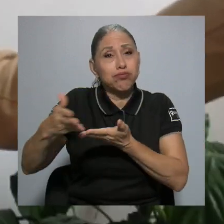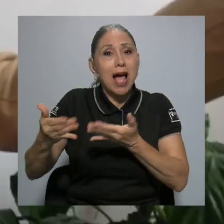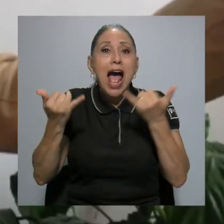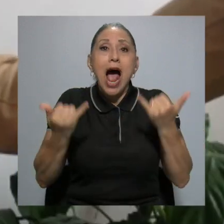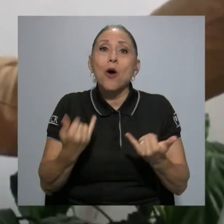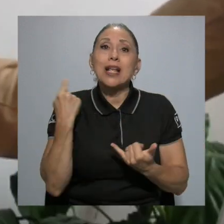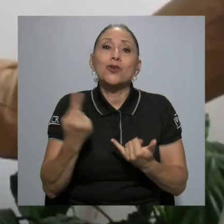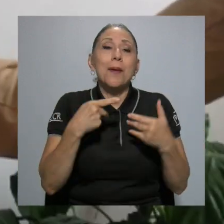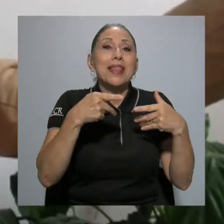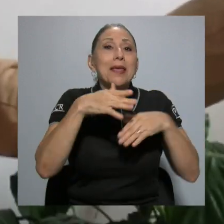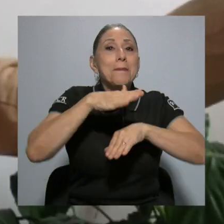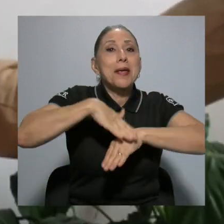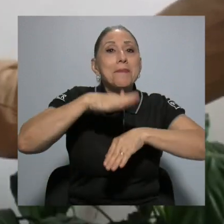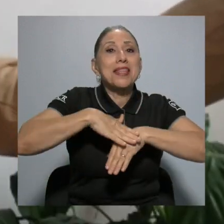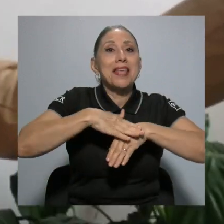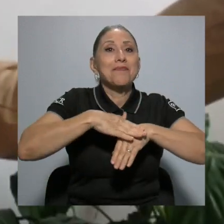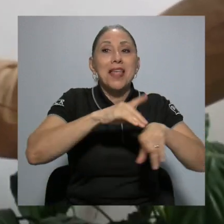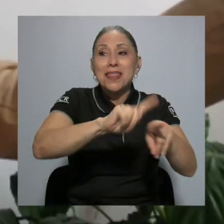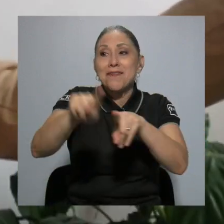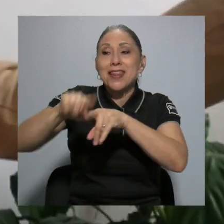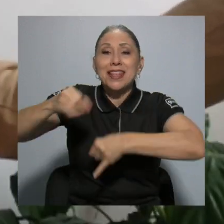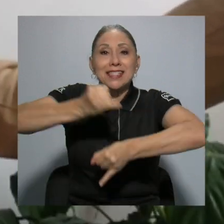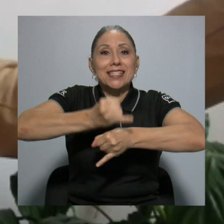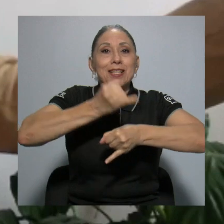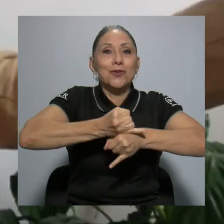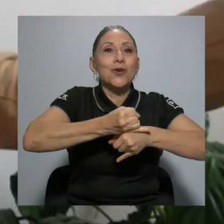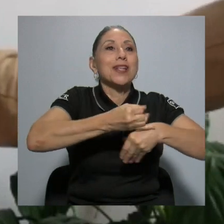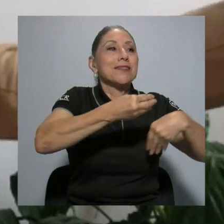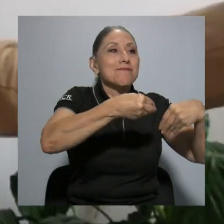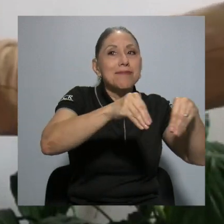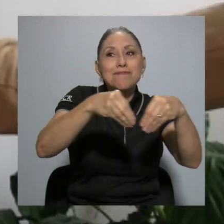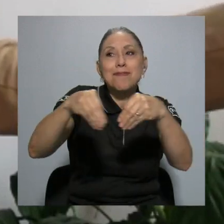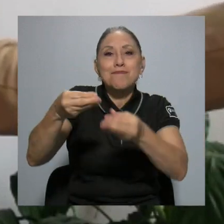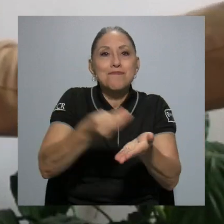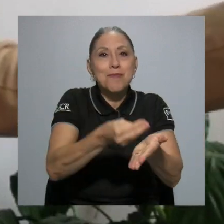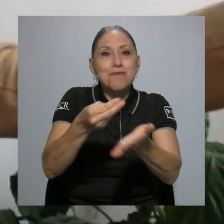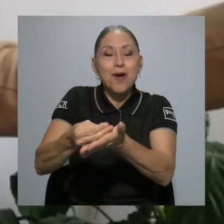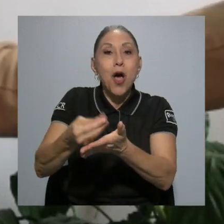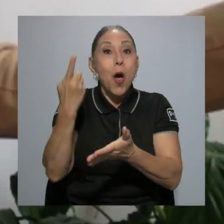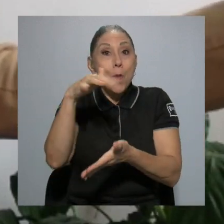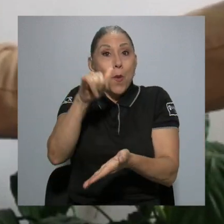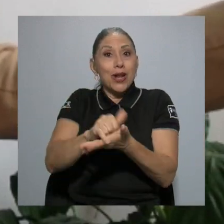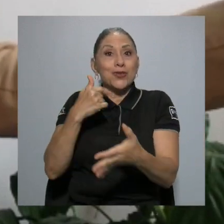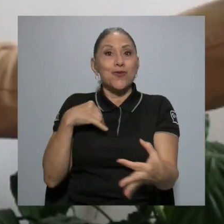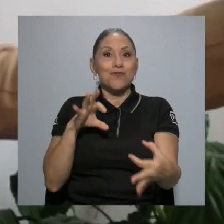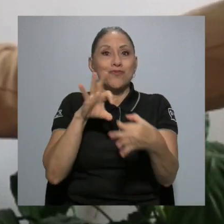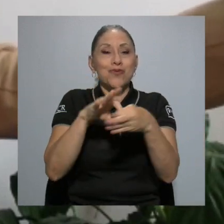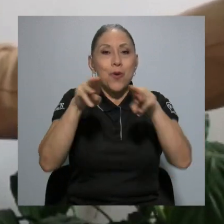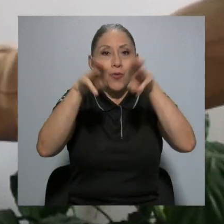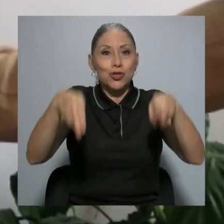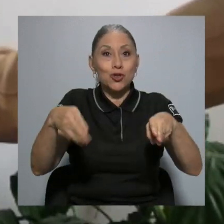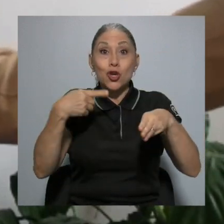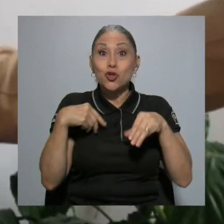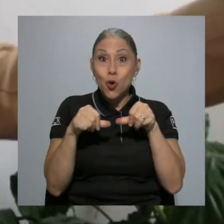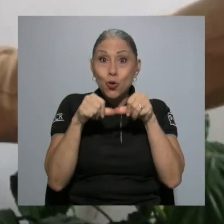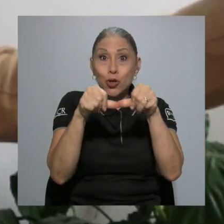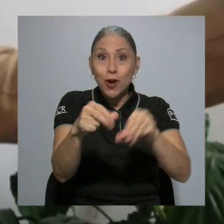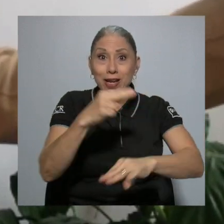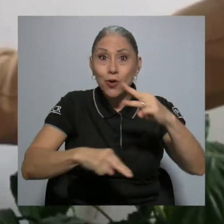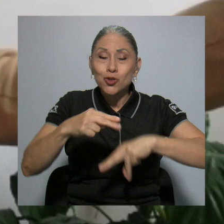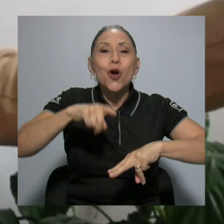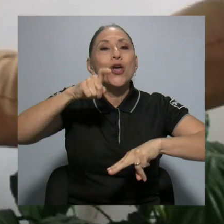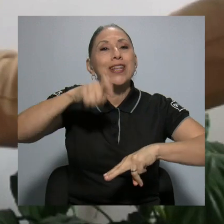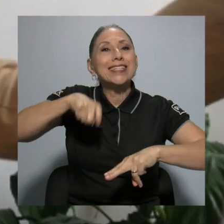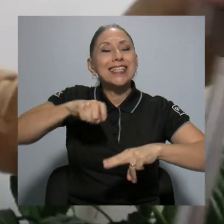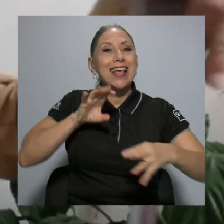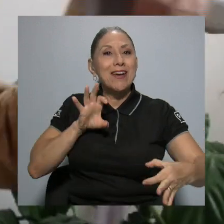se permite entre instituciones, ¿no? Eso es lo que tal vez me llevó a los museos, ya que para yo continuar mi negocio necesitaba una institución, ya no lo